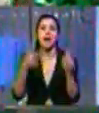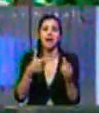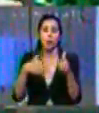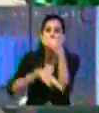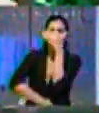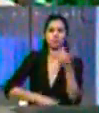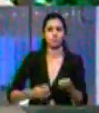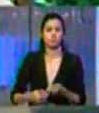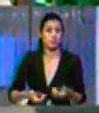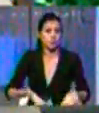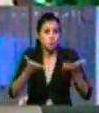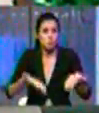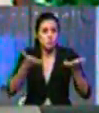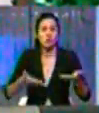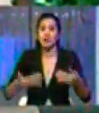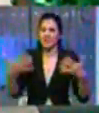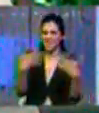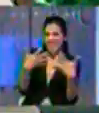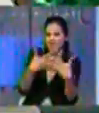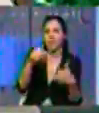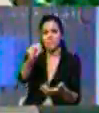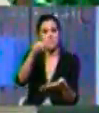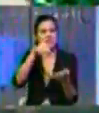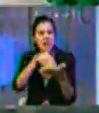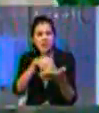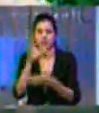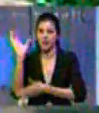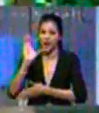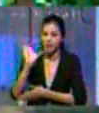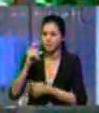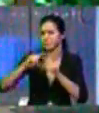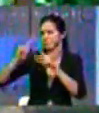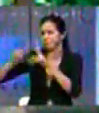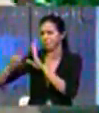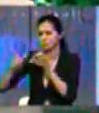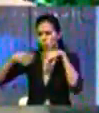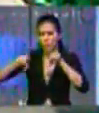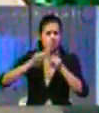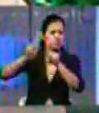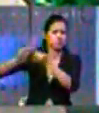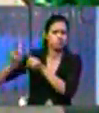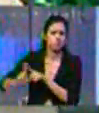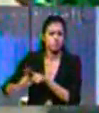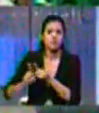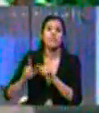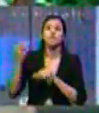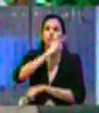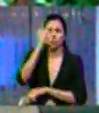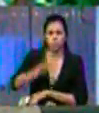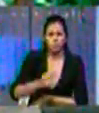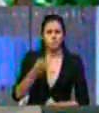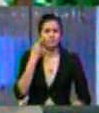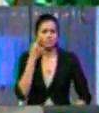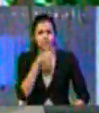guerra, en el Estado Miranda, en Caracas y por allá y por acá y por allá, en el Zulia.